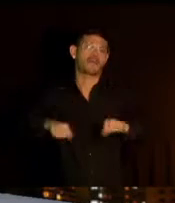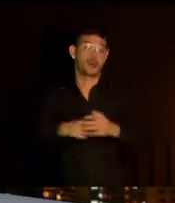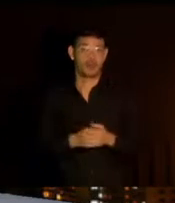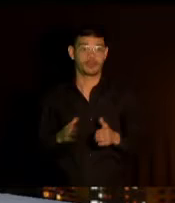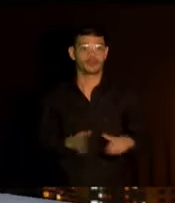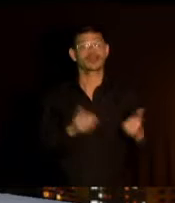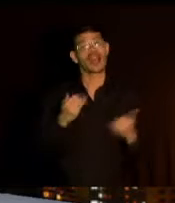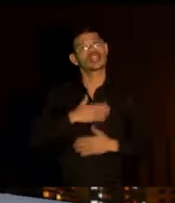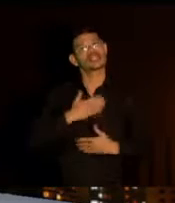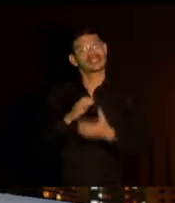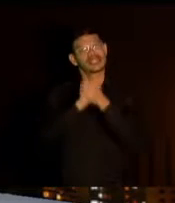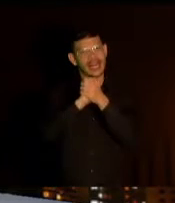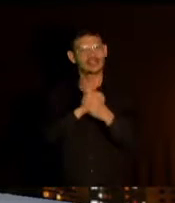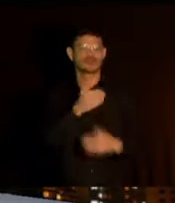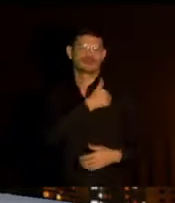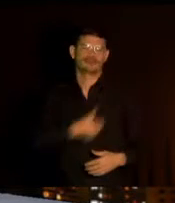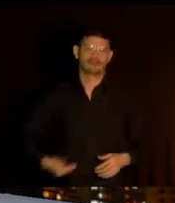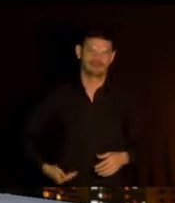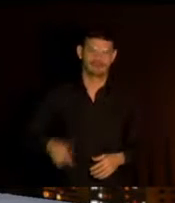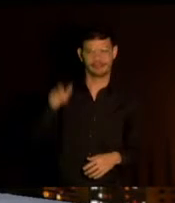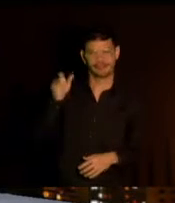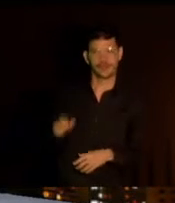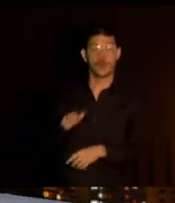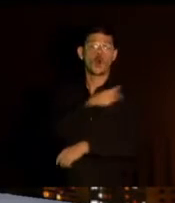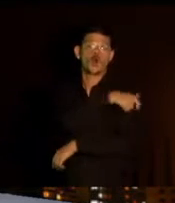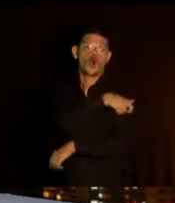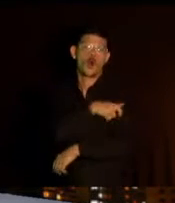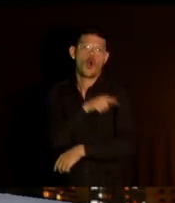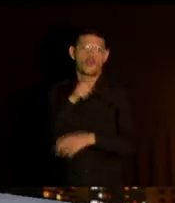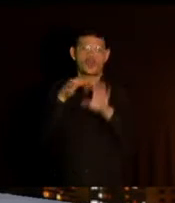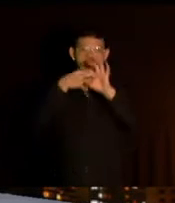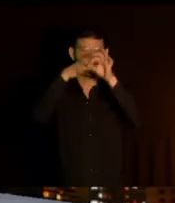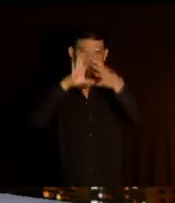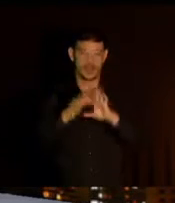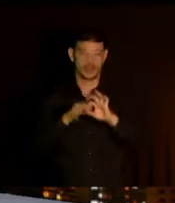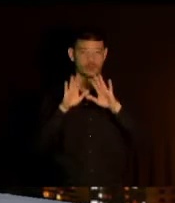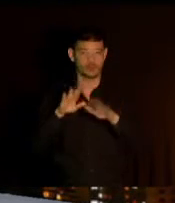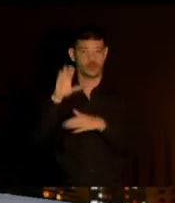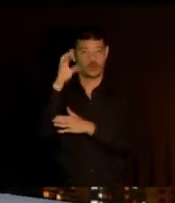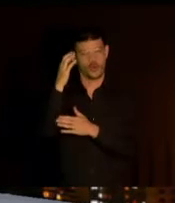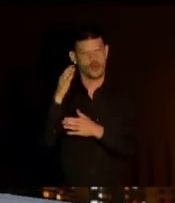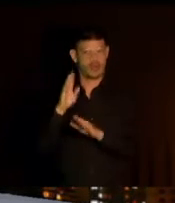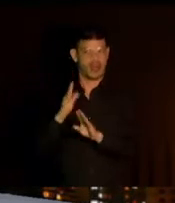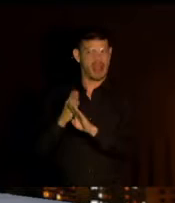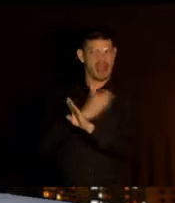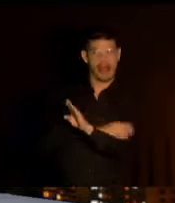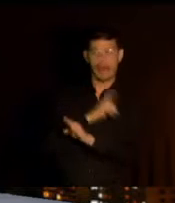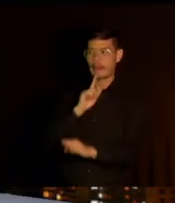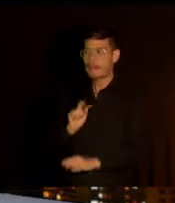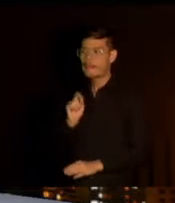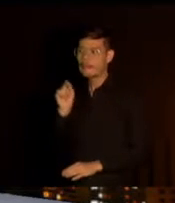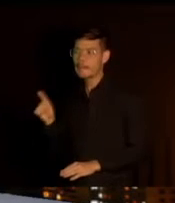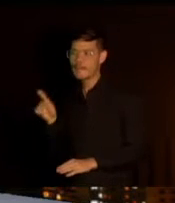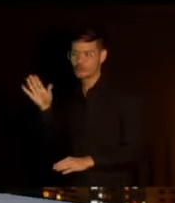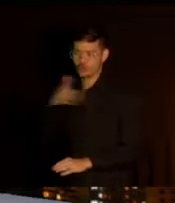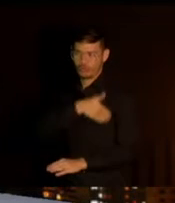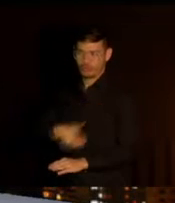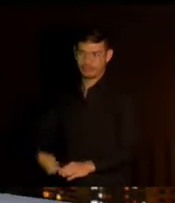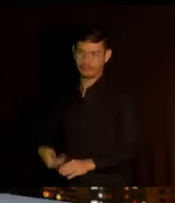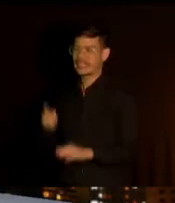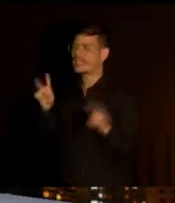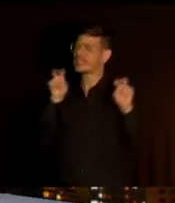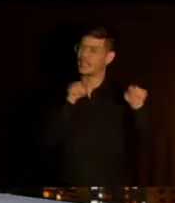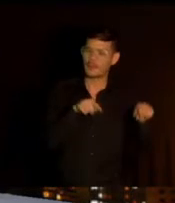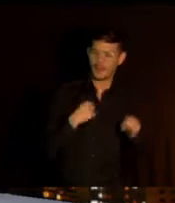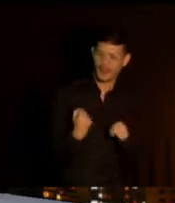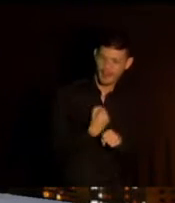Ávila, el presidente del Comité Paralímpico Colombiano, para hablar un poquito antes de una consulta que tengo para usted, presidente, para hablar sobre este trabajo